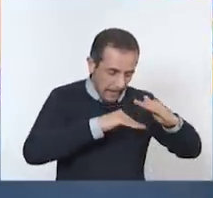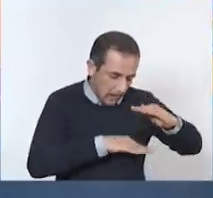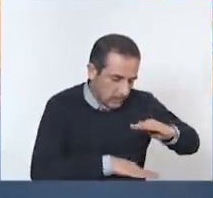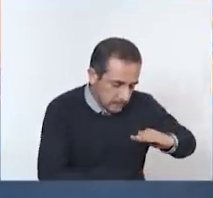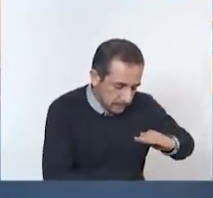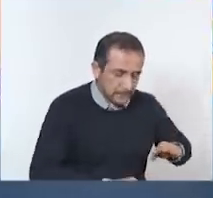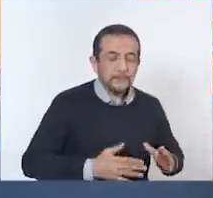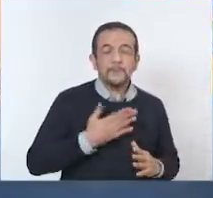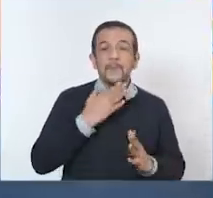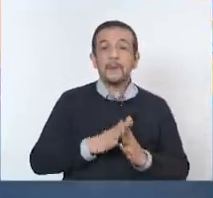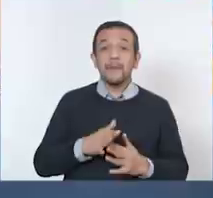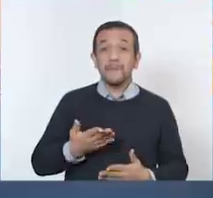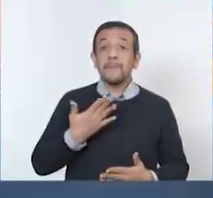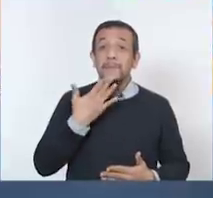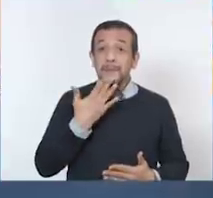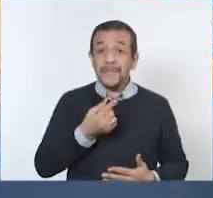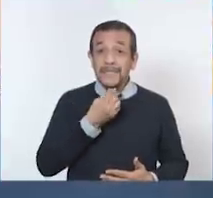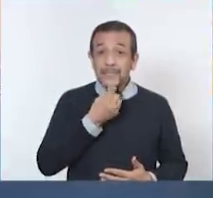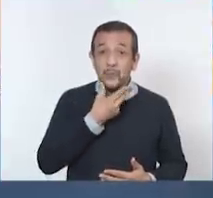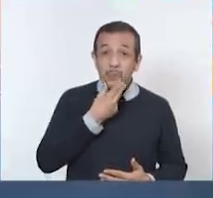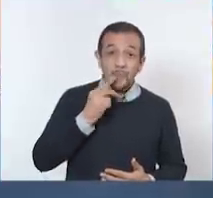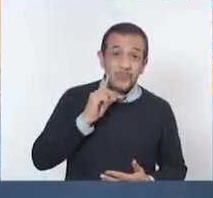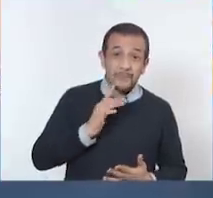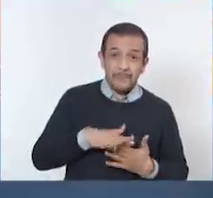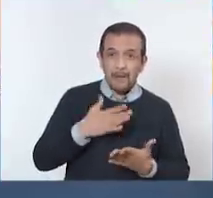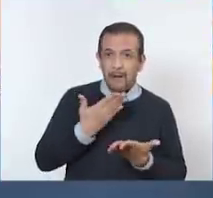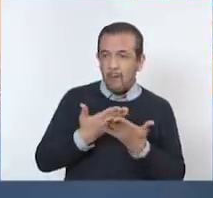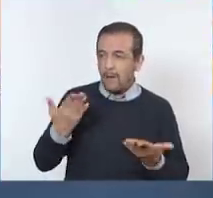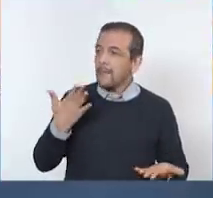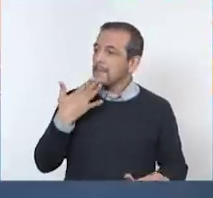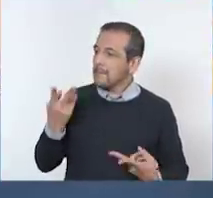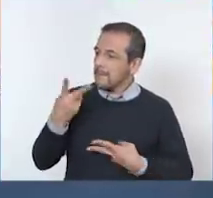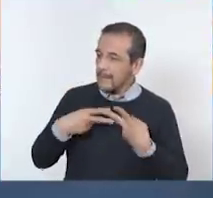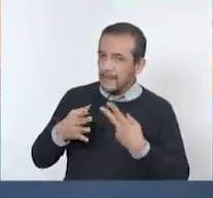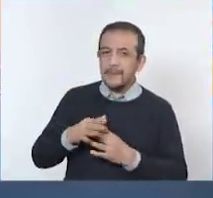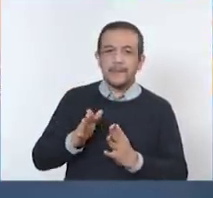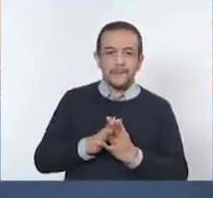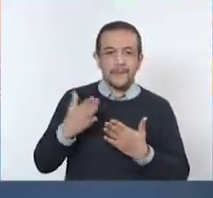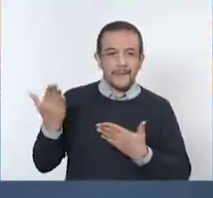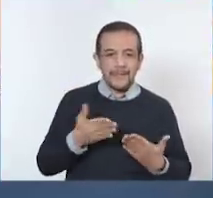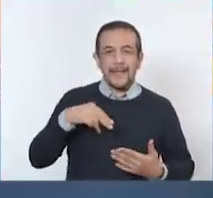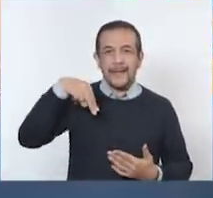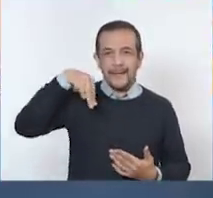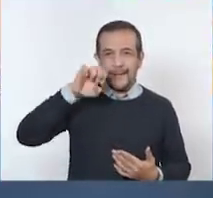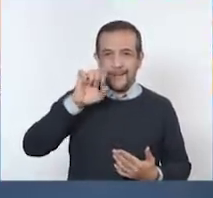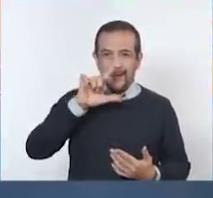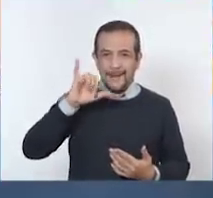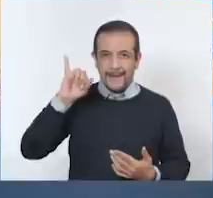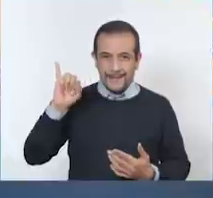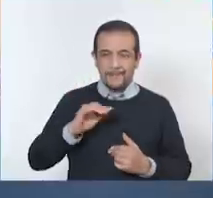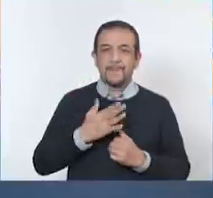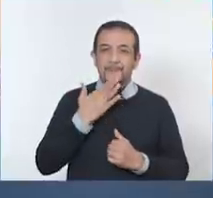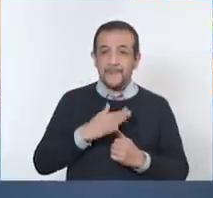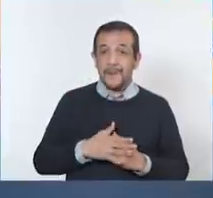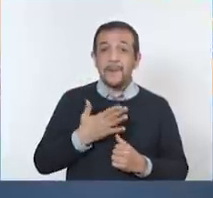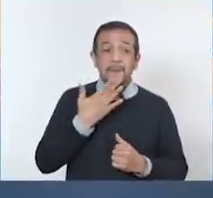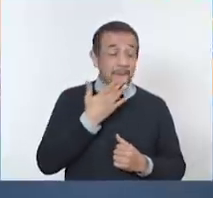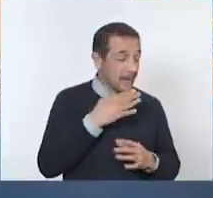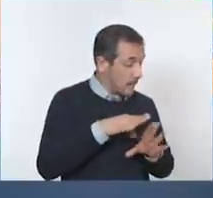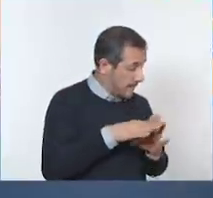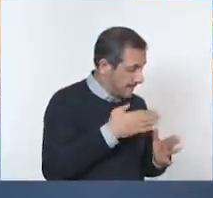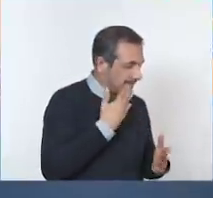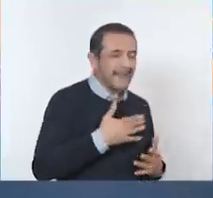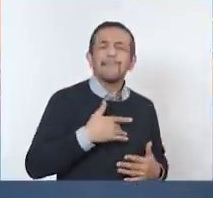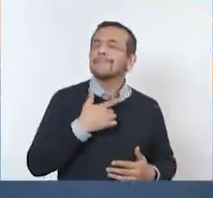bien, maestra. Y ahora sí, niñas y niños, le damos la bienvenida a la maestra Nelly Romero. ¿Cómo está, maestra? Pues también me da